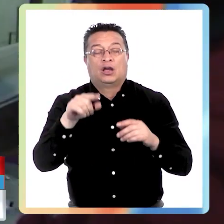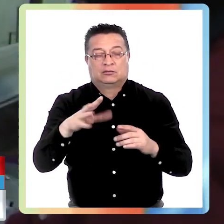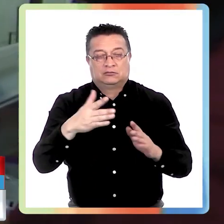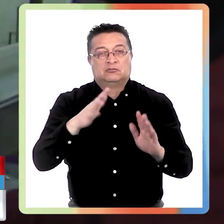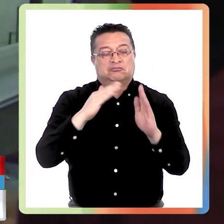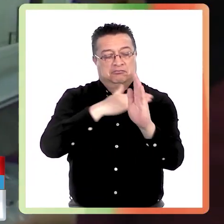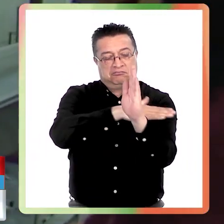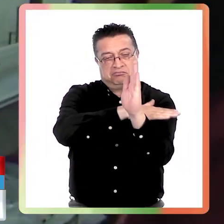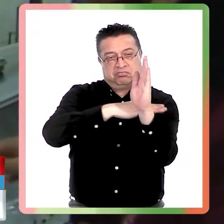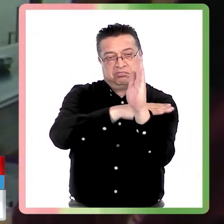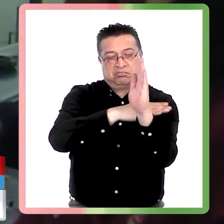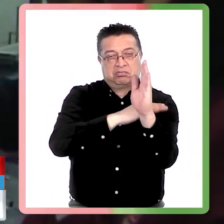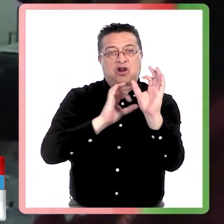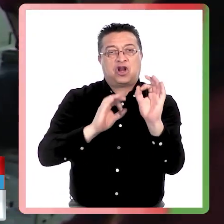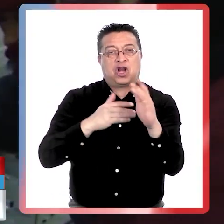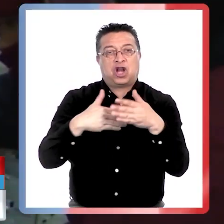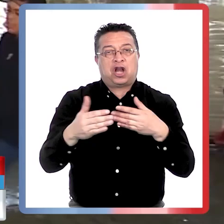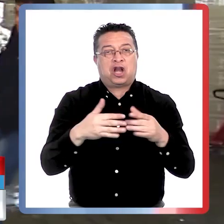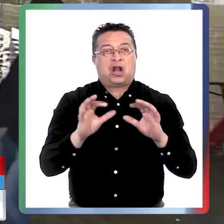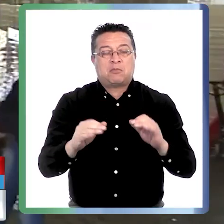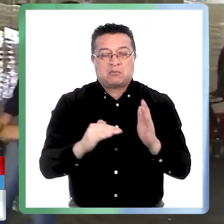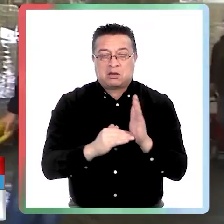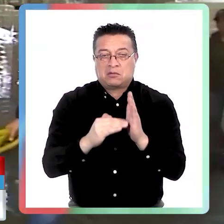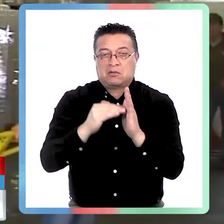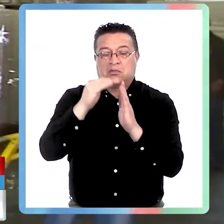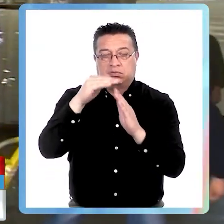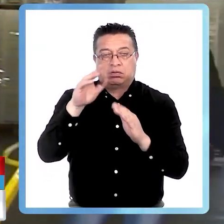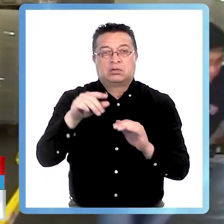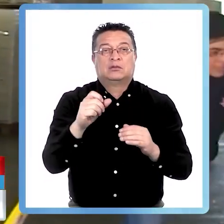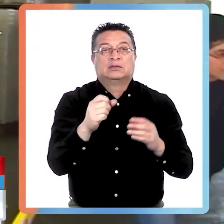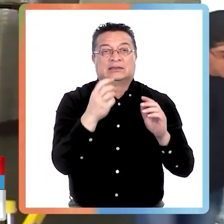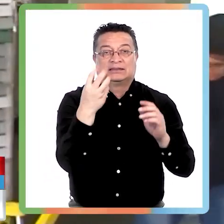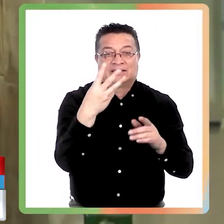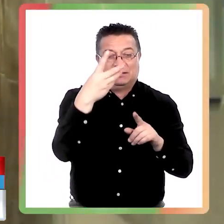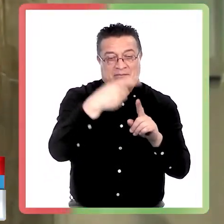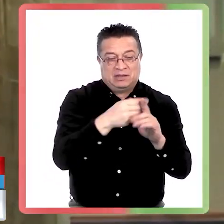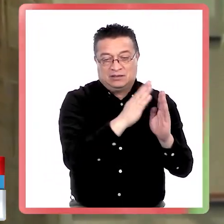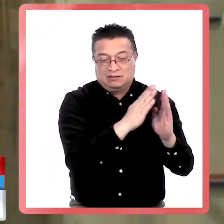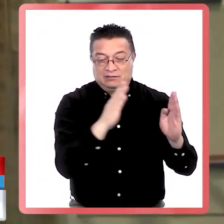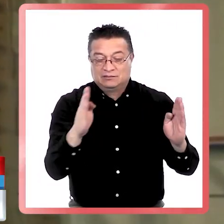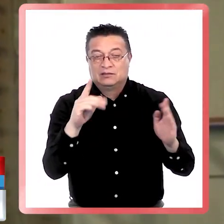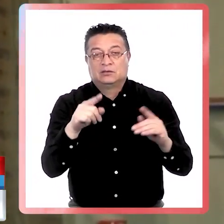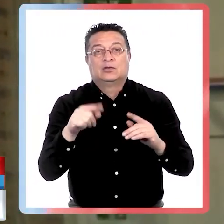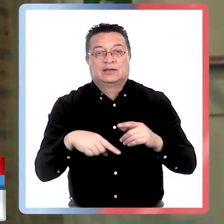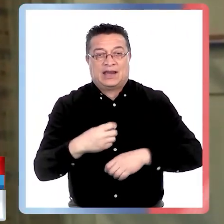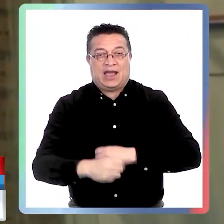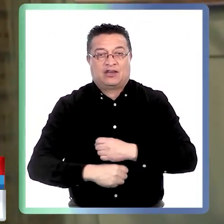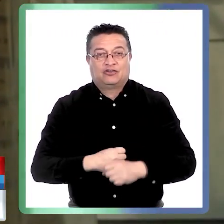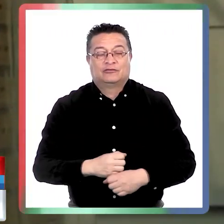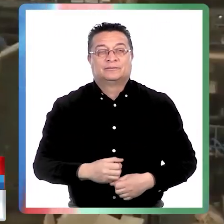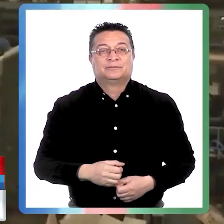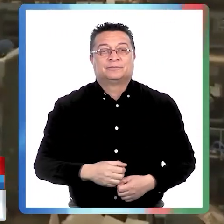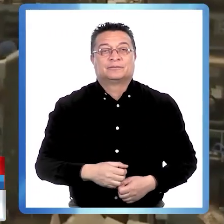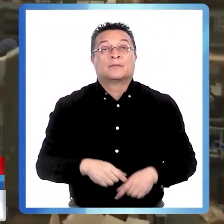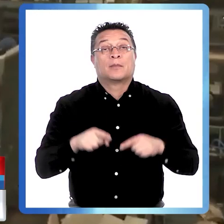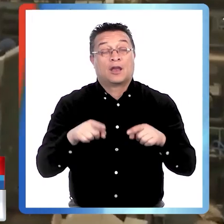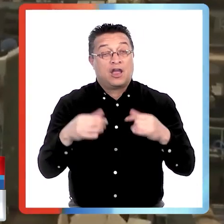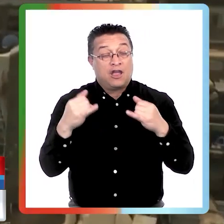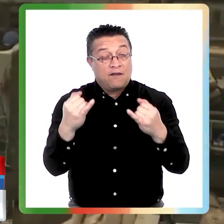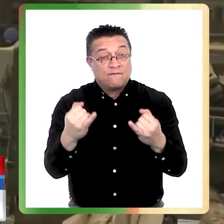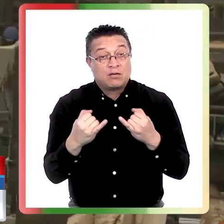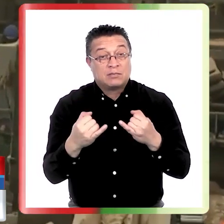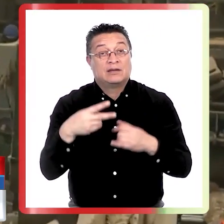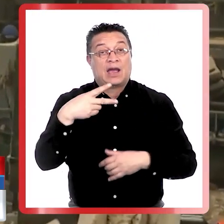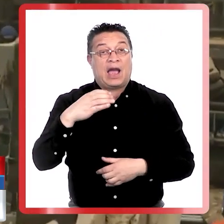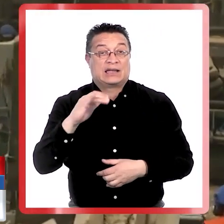posicionándose en la mitad de la tabla entre las regiones con mayor crecimiento en los primeros meses del presente año. Frente a este informe,